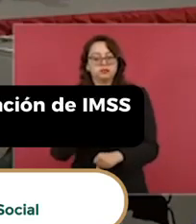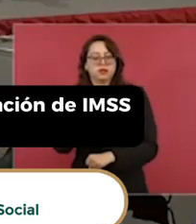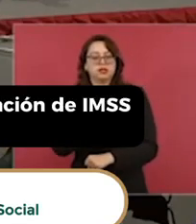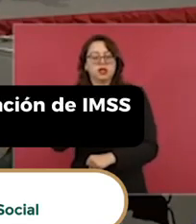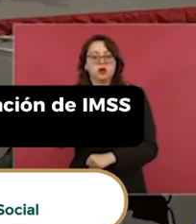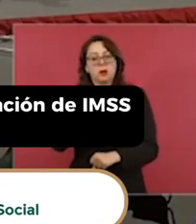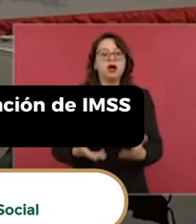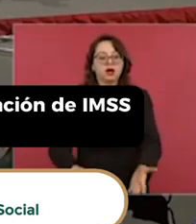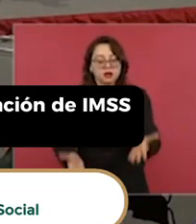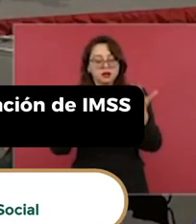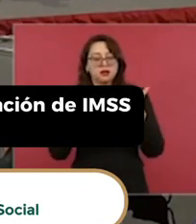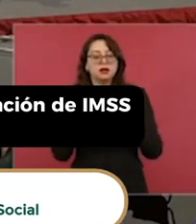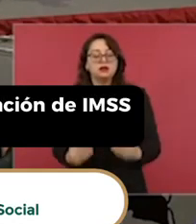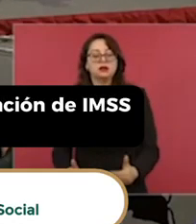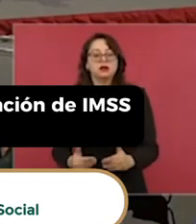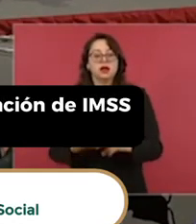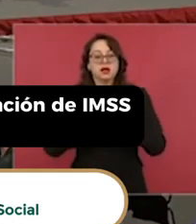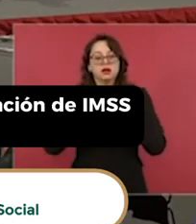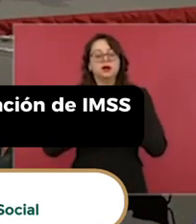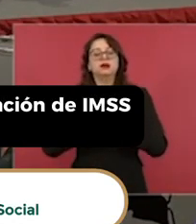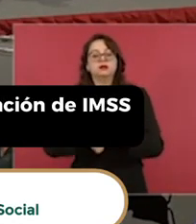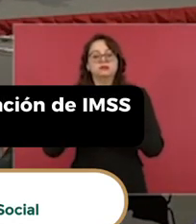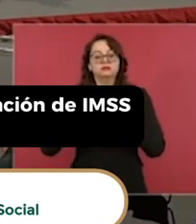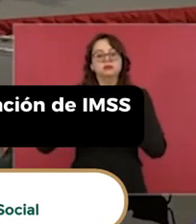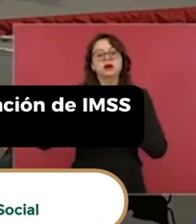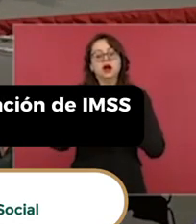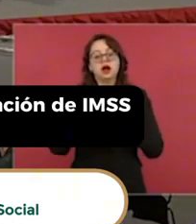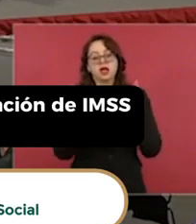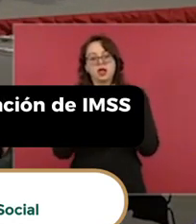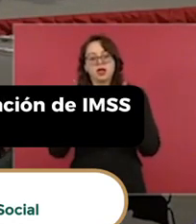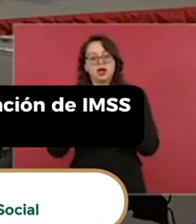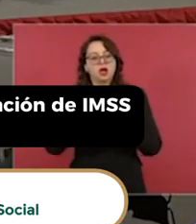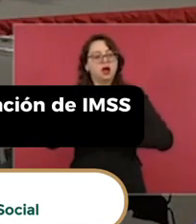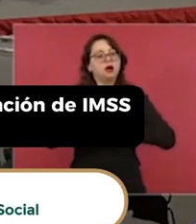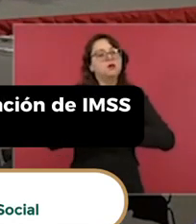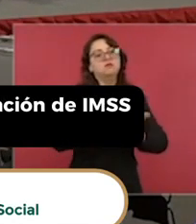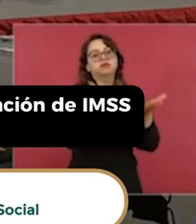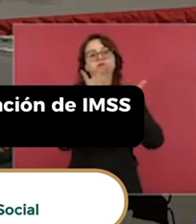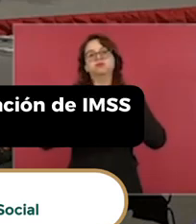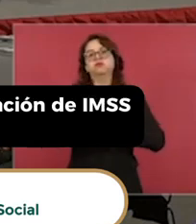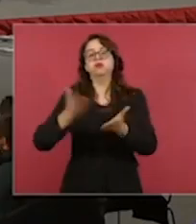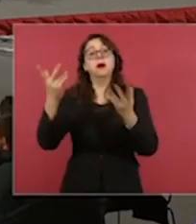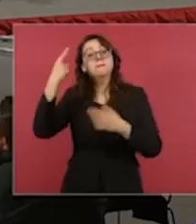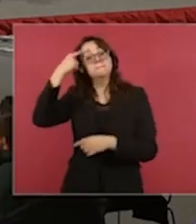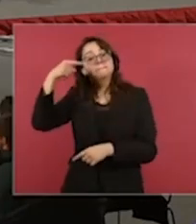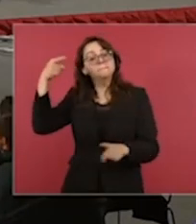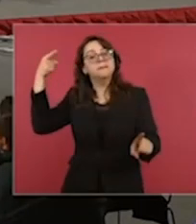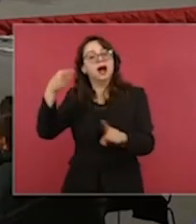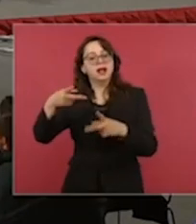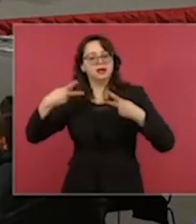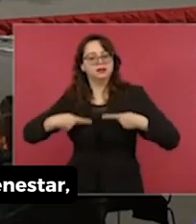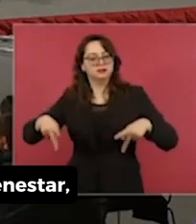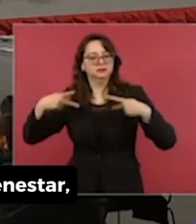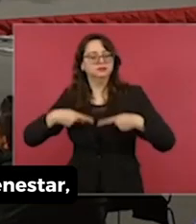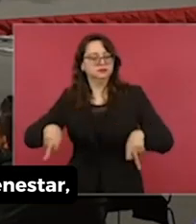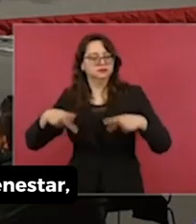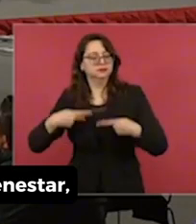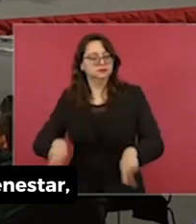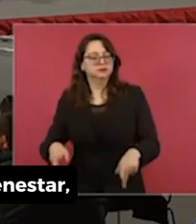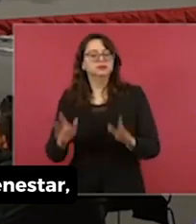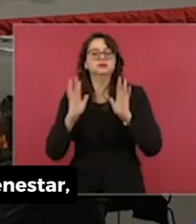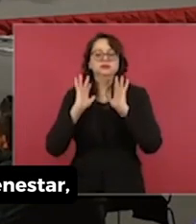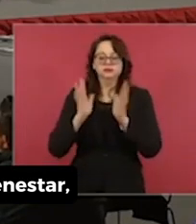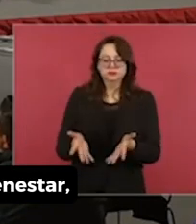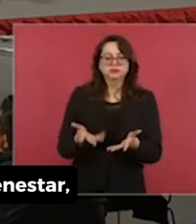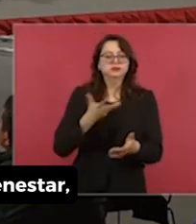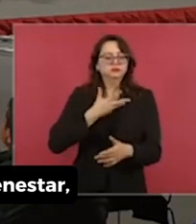Tenemos el día de hoy el inicio de la credencialización de IMSS Bienestar. Se tiene ya con un